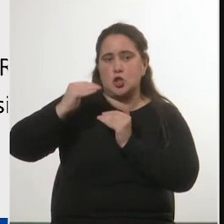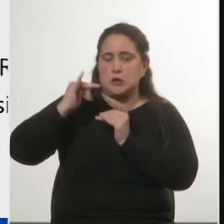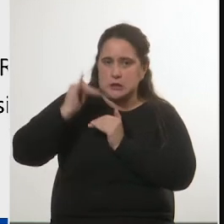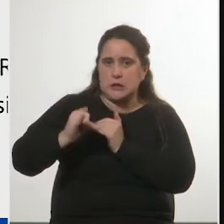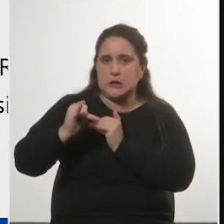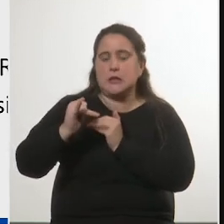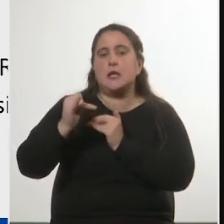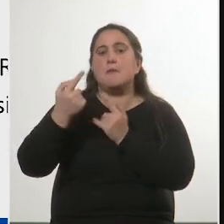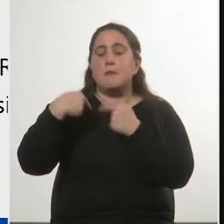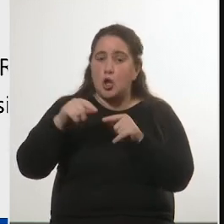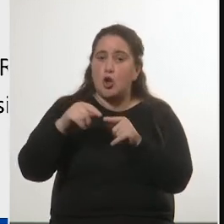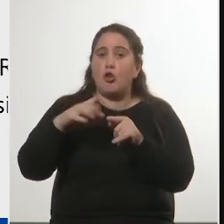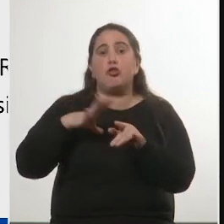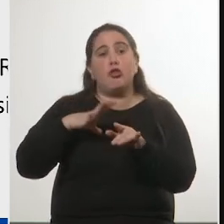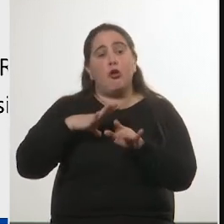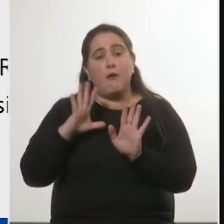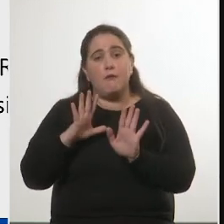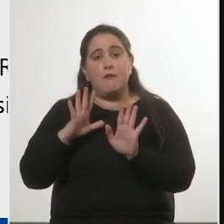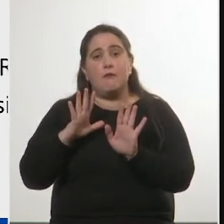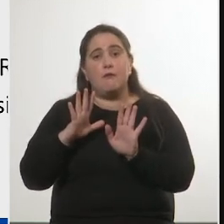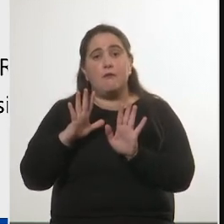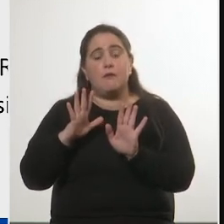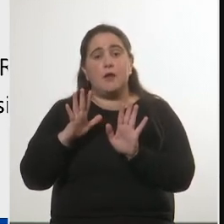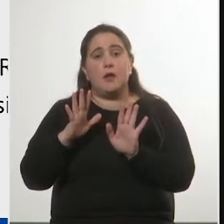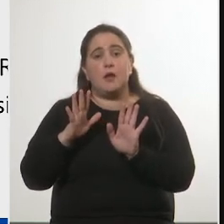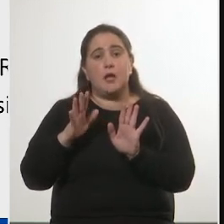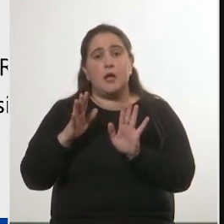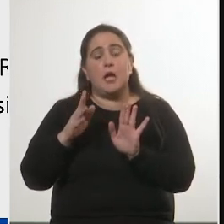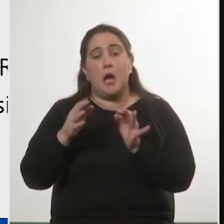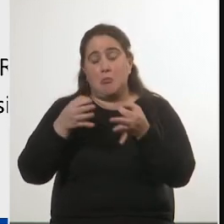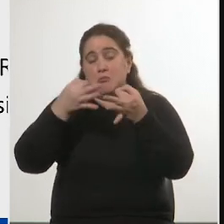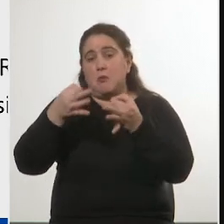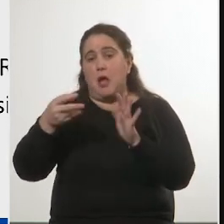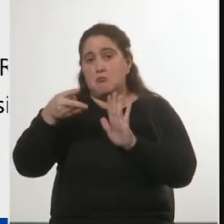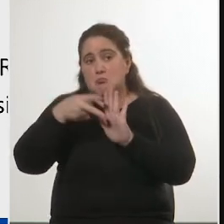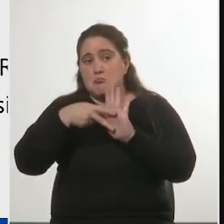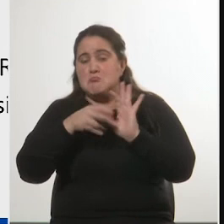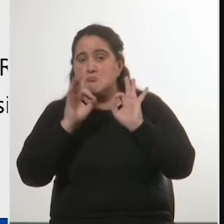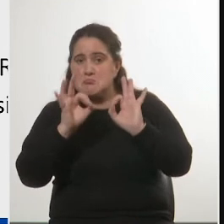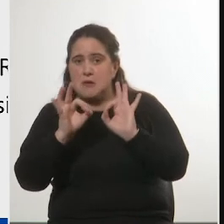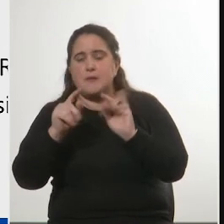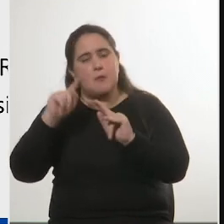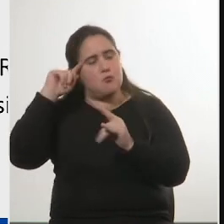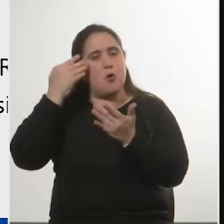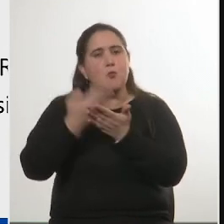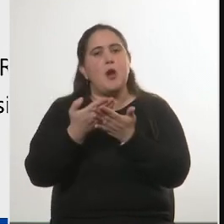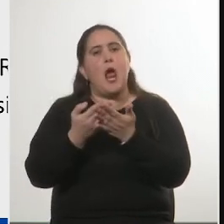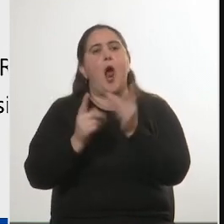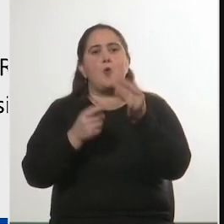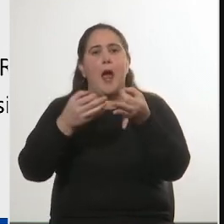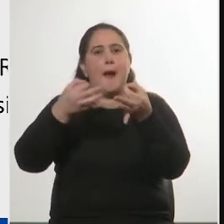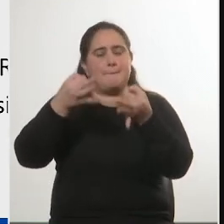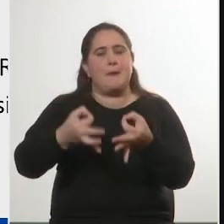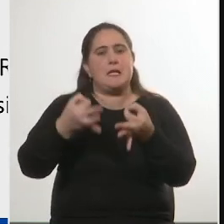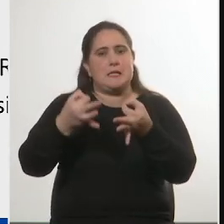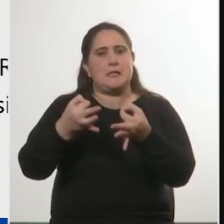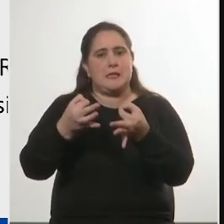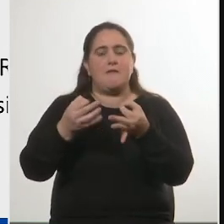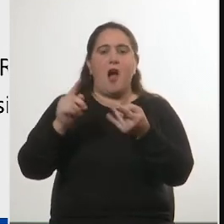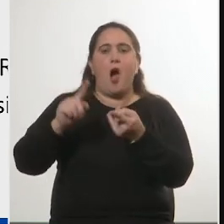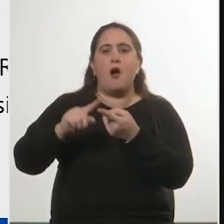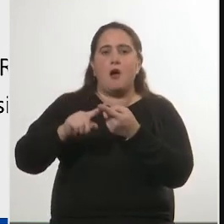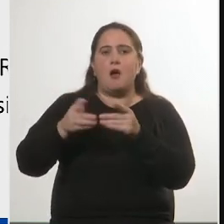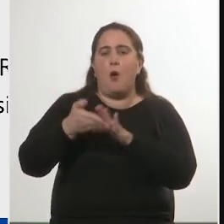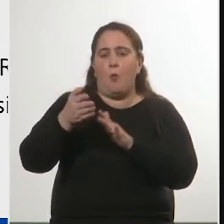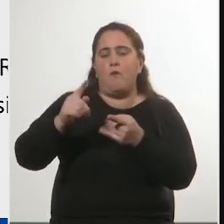lo habitual, aún no se encuentran dentro de los rasgos. Se propone la excepcionalidad que se